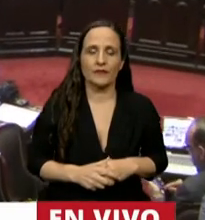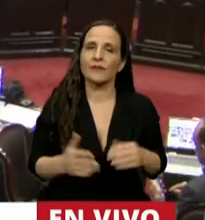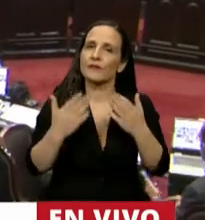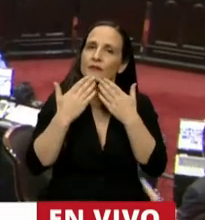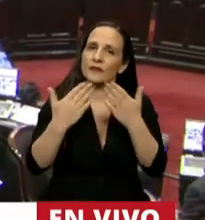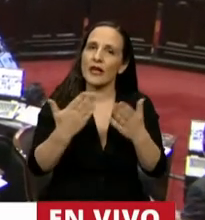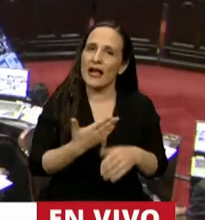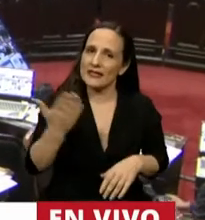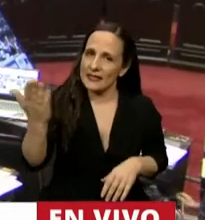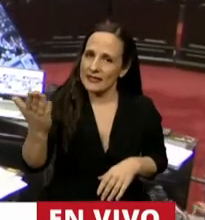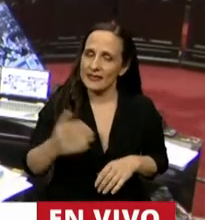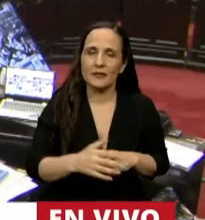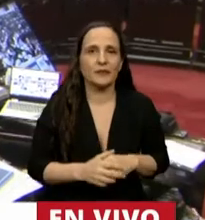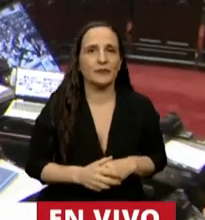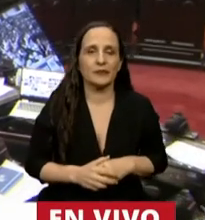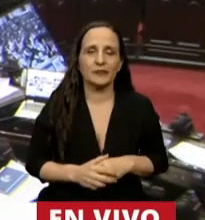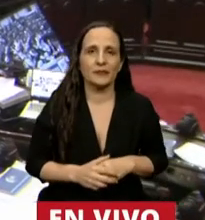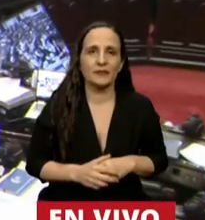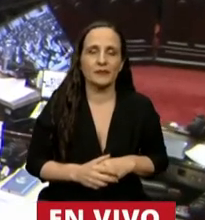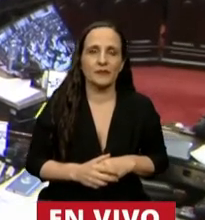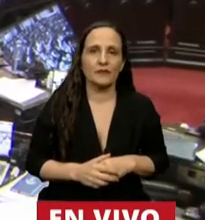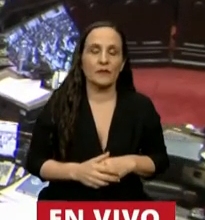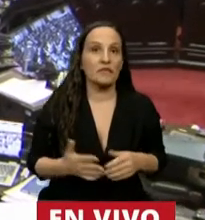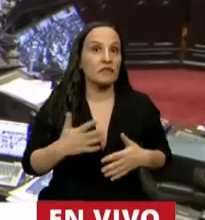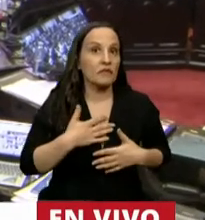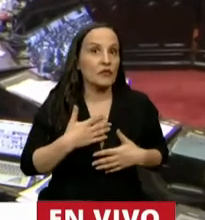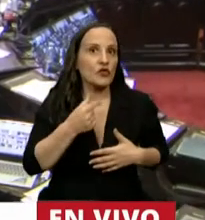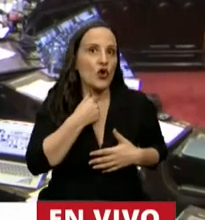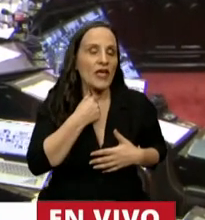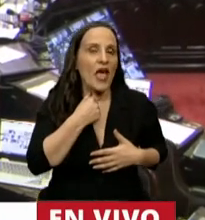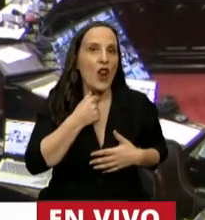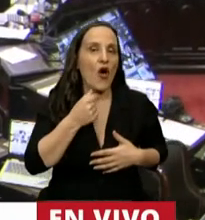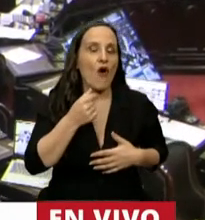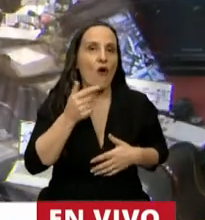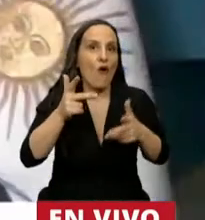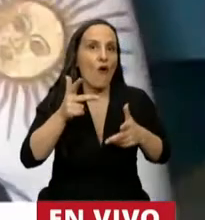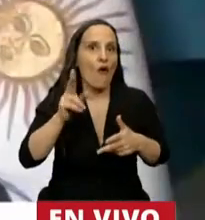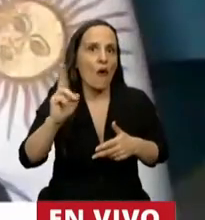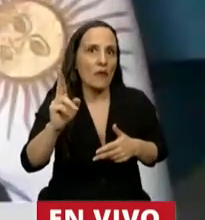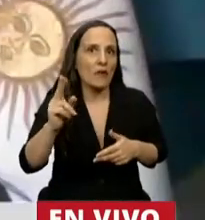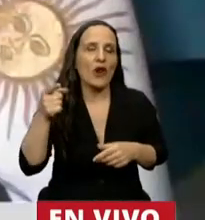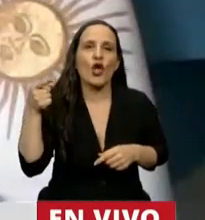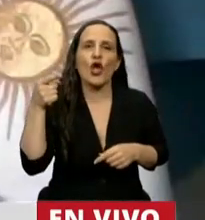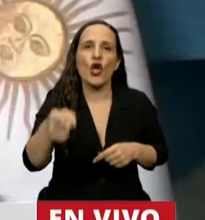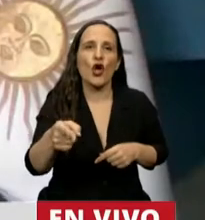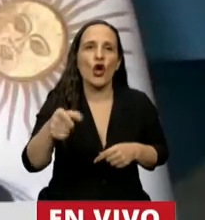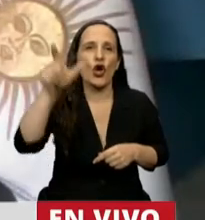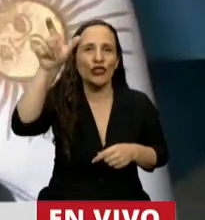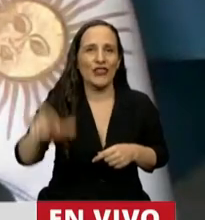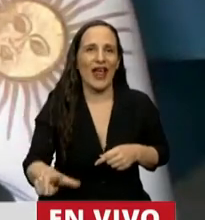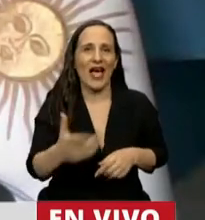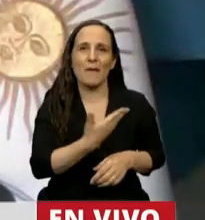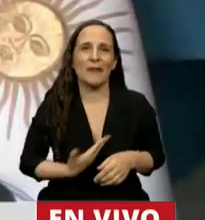Gracias, señor presidente. Yo quiero hacer una cuestión de privilegio contra el presidente de la